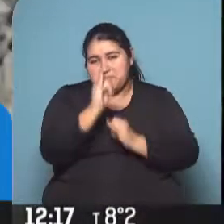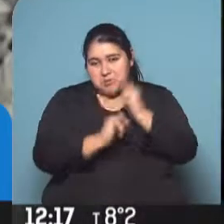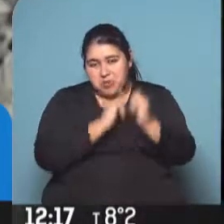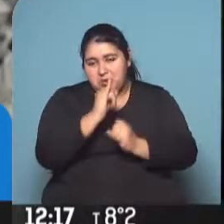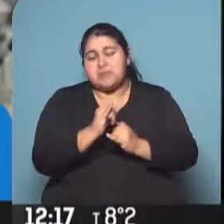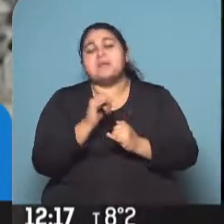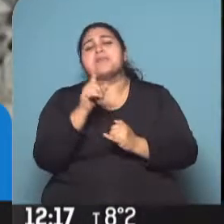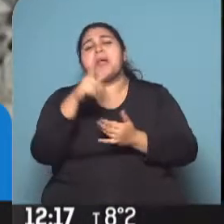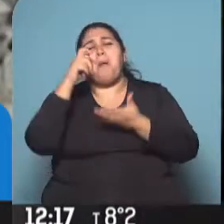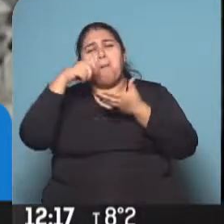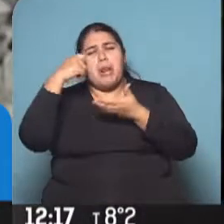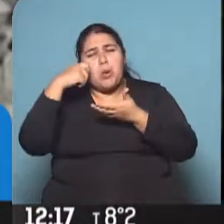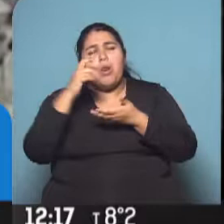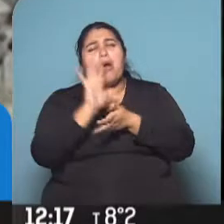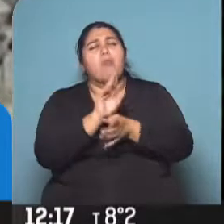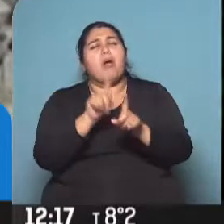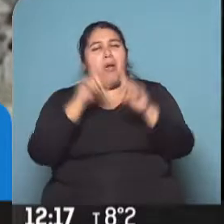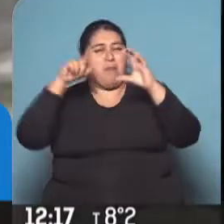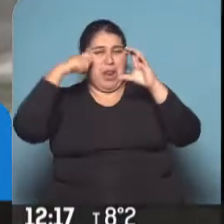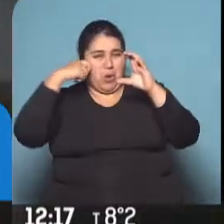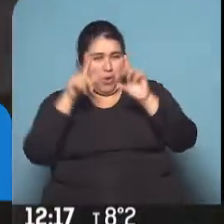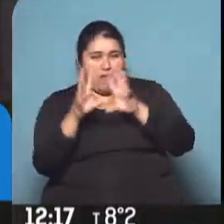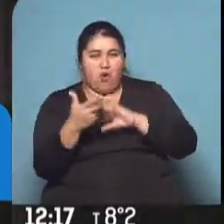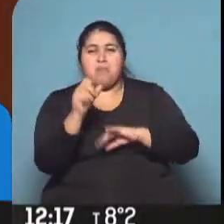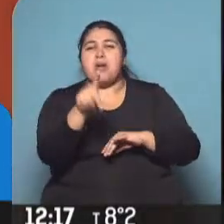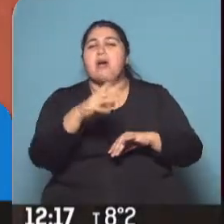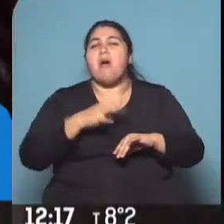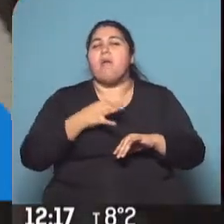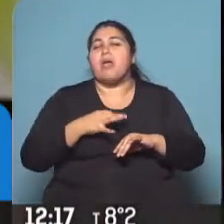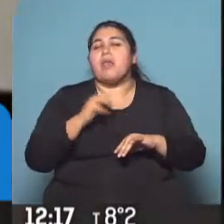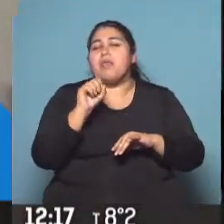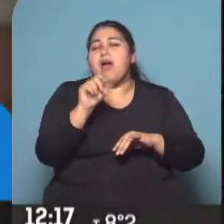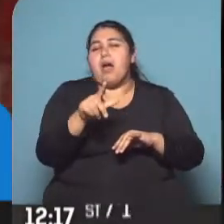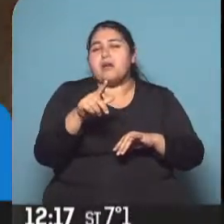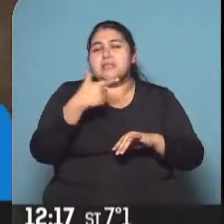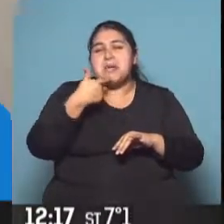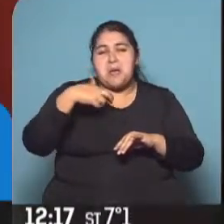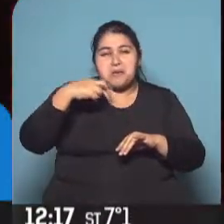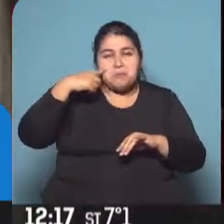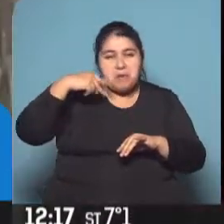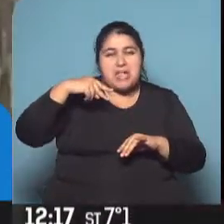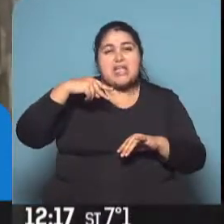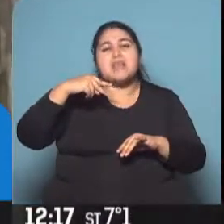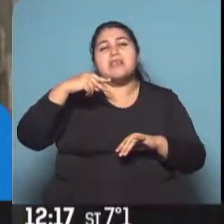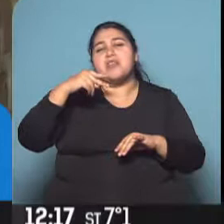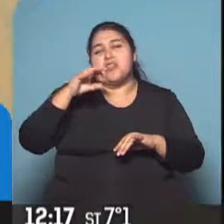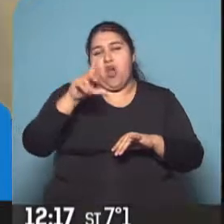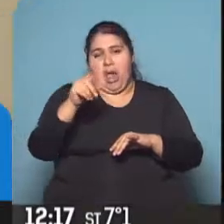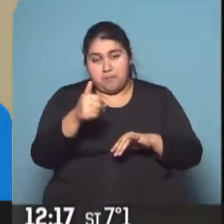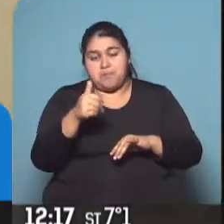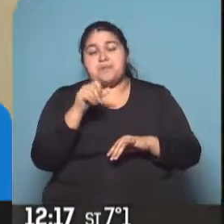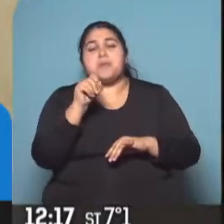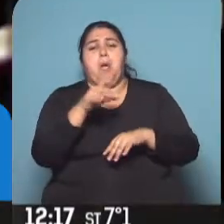que pone su foco en la vida del doctor Espina, el doctor Juan Carlos Espina, un antiguo médico, que también